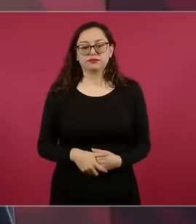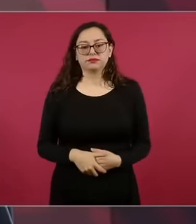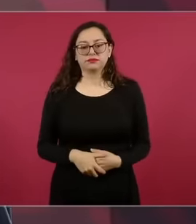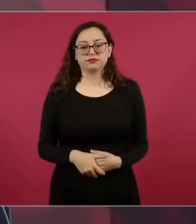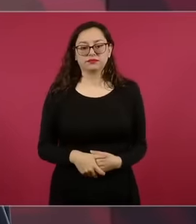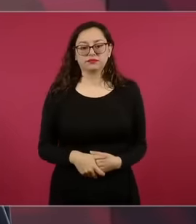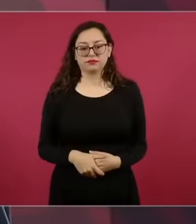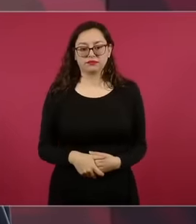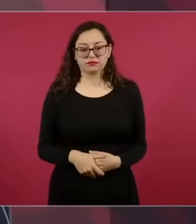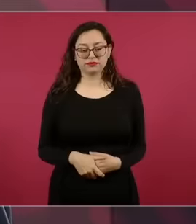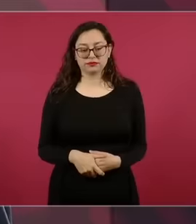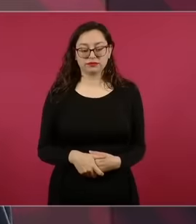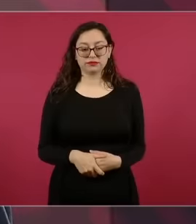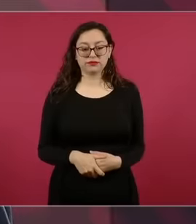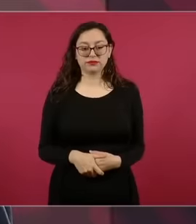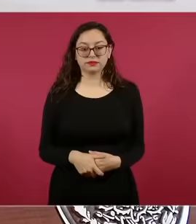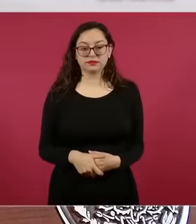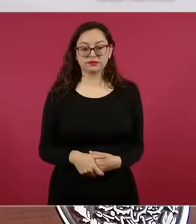sobra.